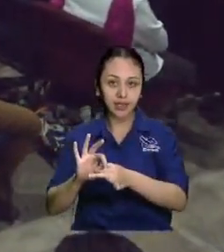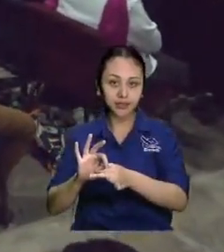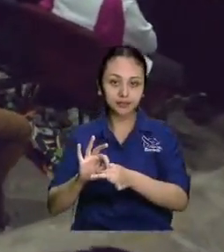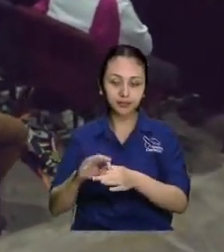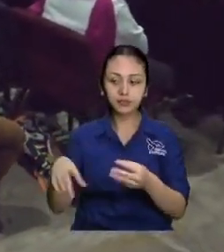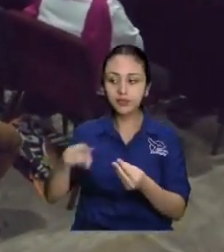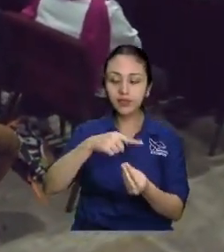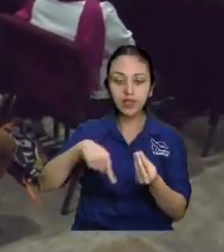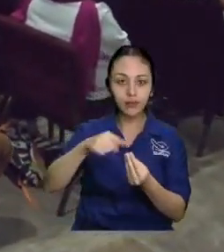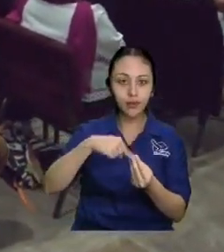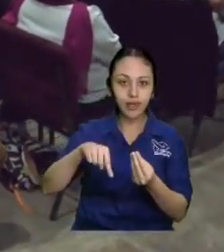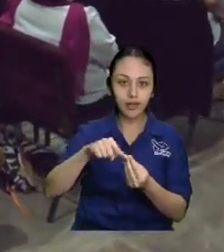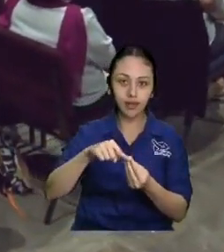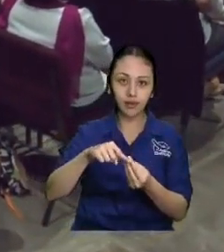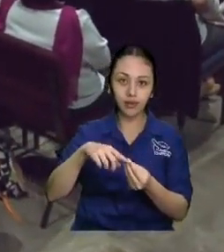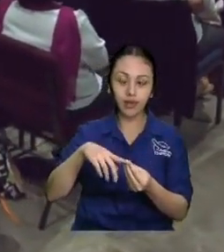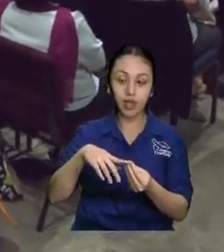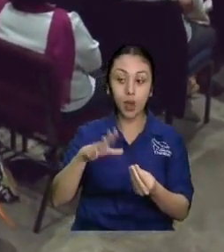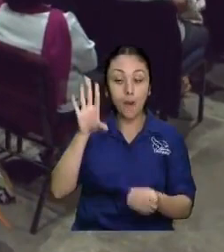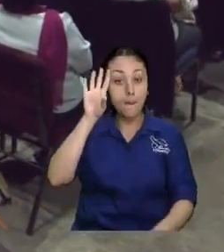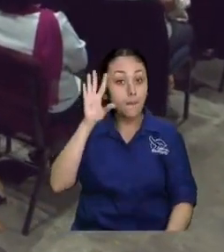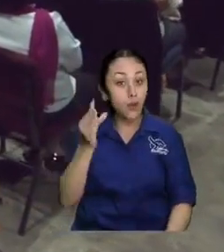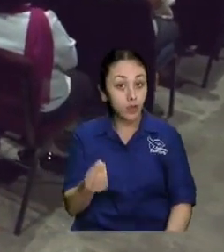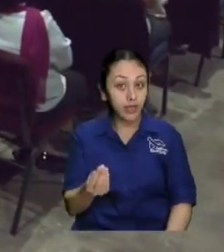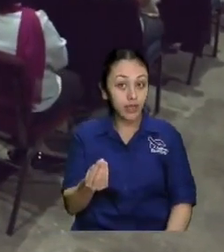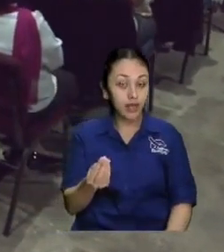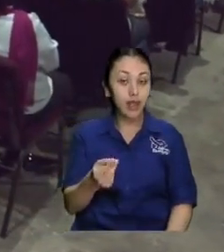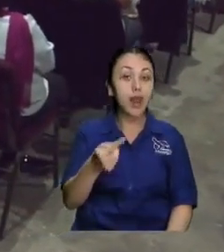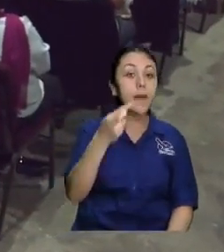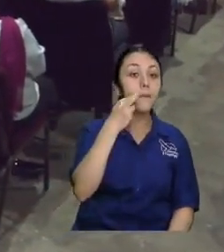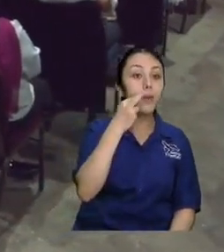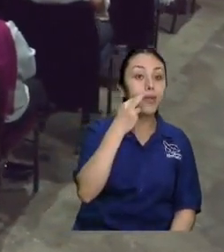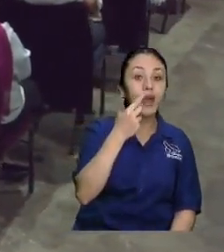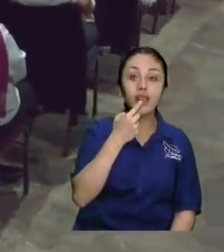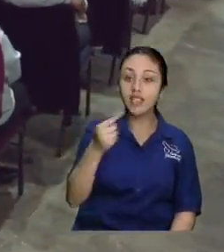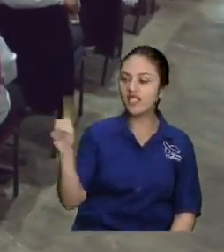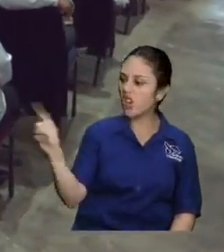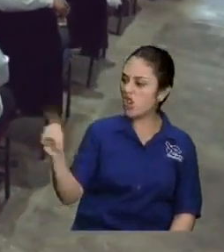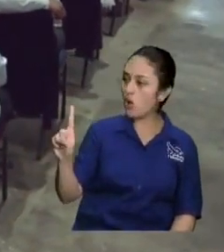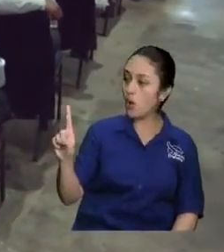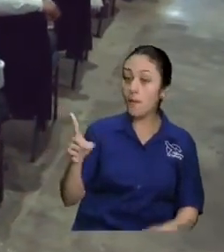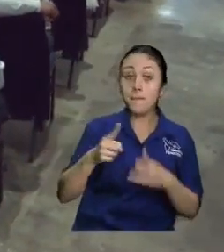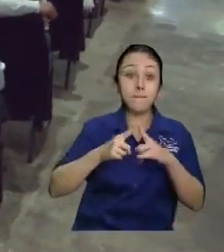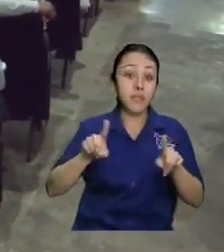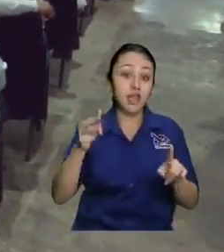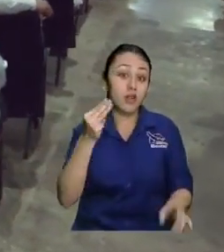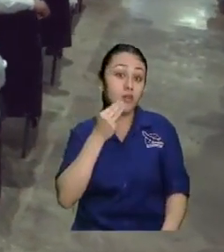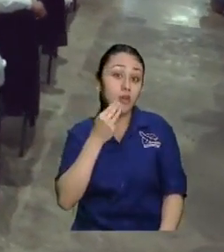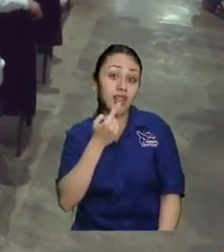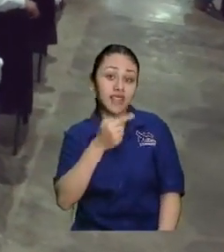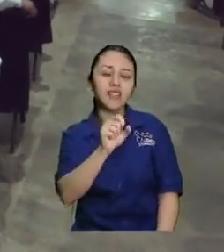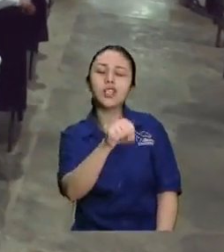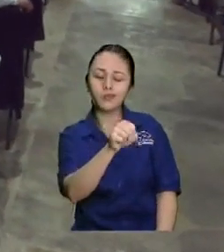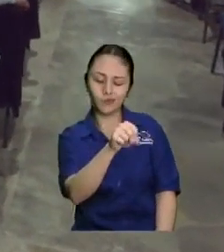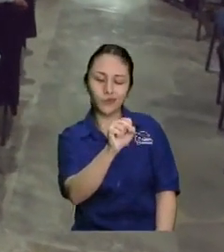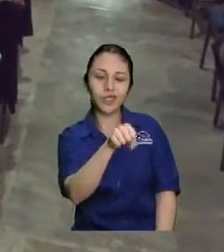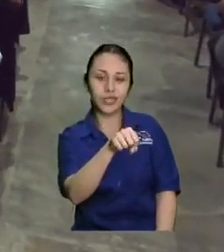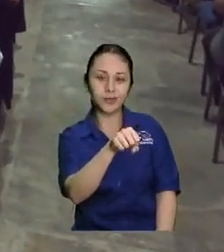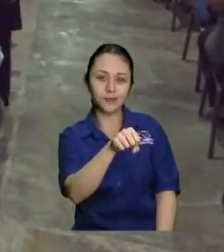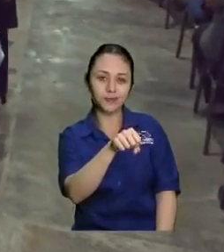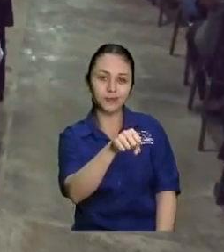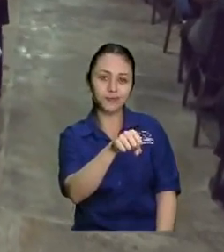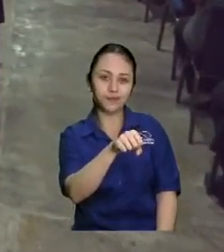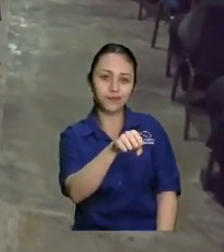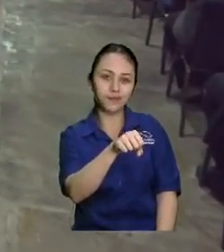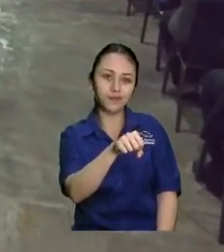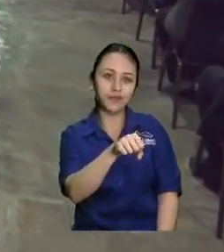Entonces, el papá dice, no lo van a hacer. Y la mamá dice, sí, que lo haga. Que lo haga. Y todavía